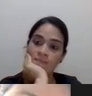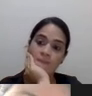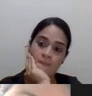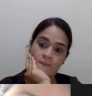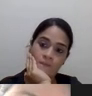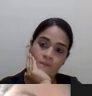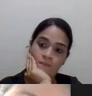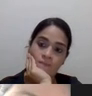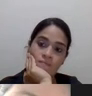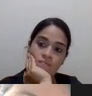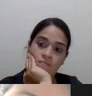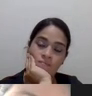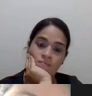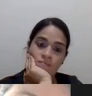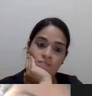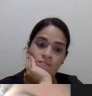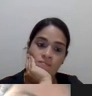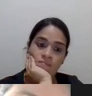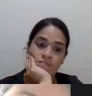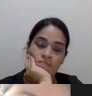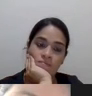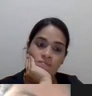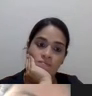nombre, yo le puedo poner el nombre. Listo.